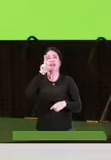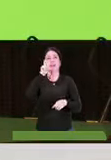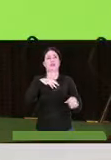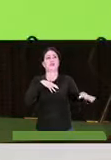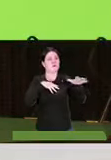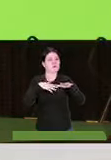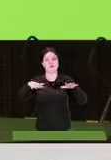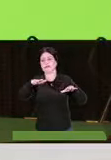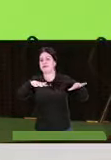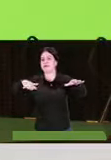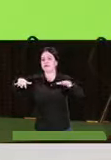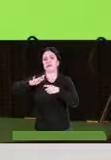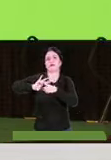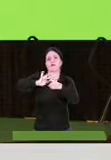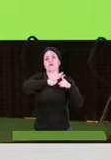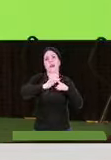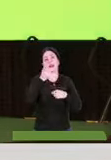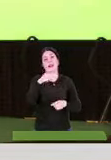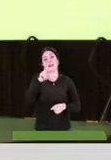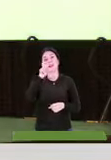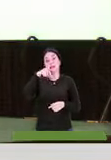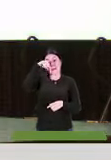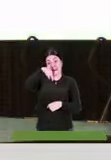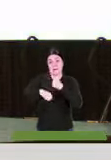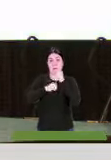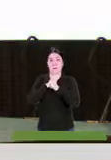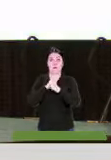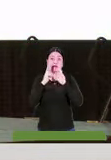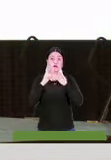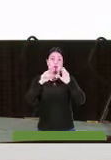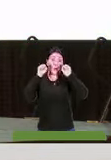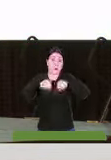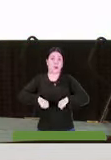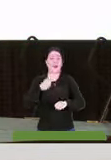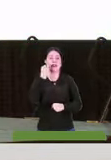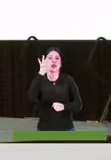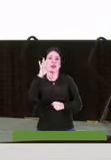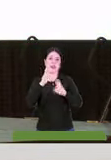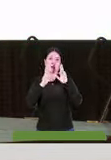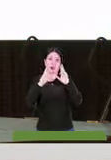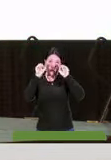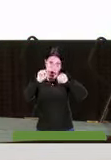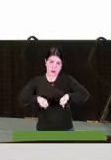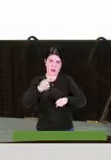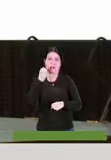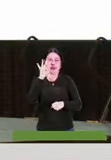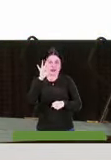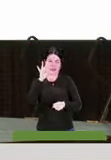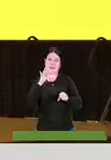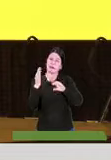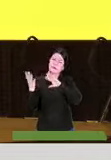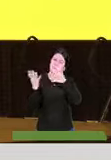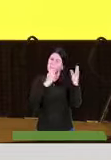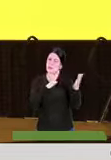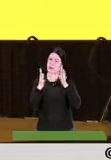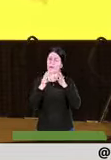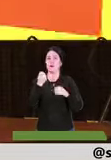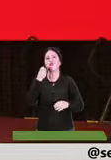de hecho en 17 áreas. Este año esperamos cerrar con 13 áreas de implementación. Vamos a estar en aproximadamente